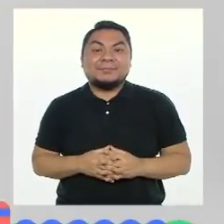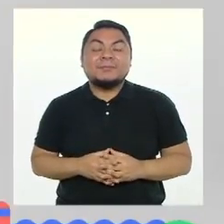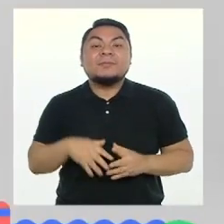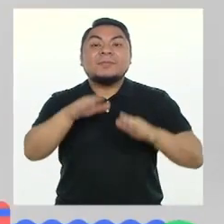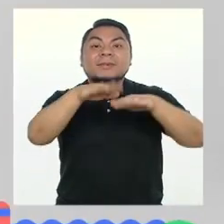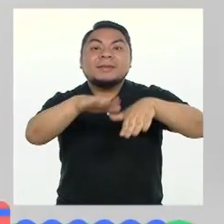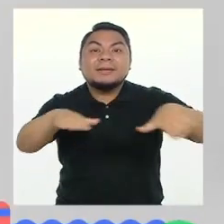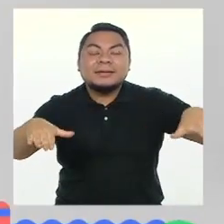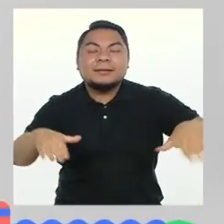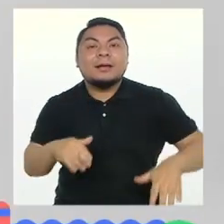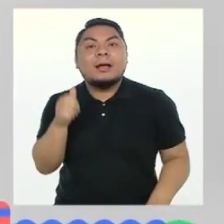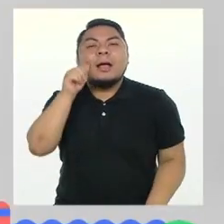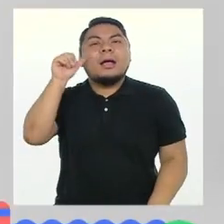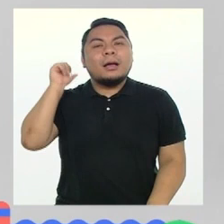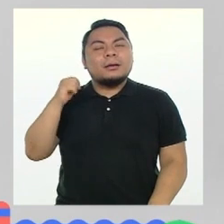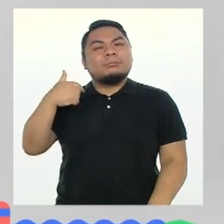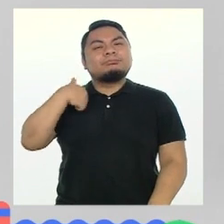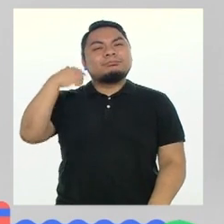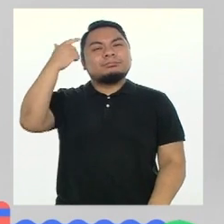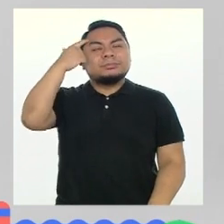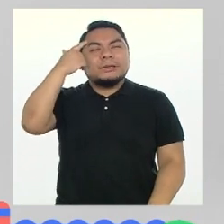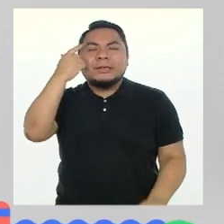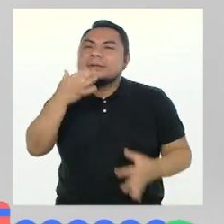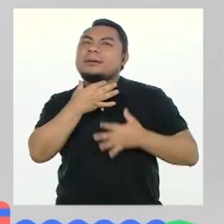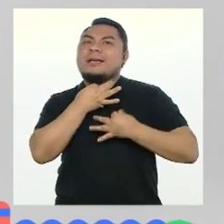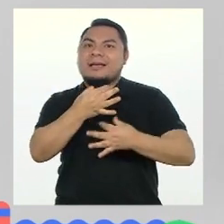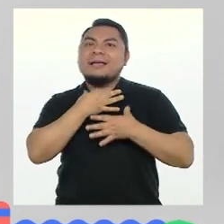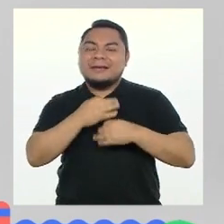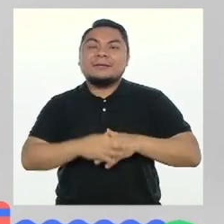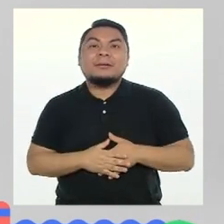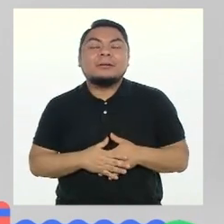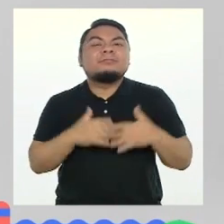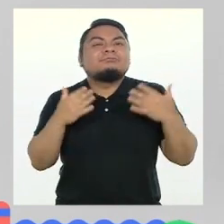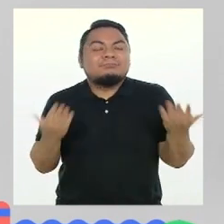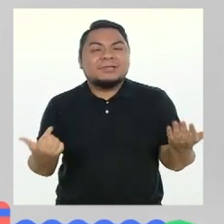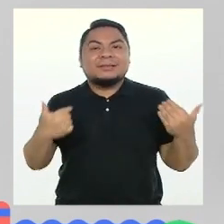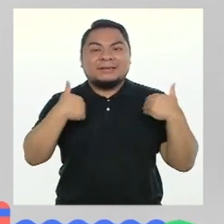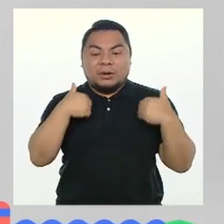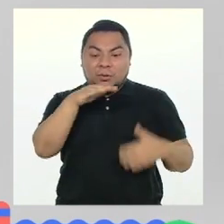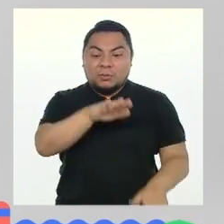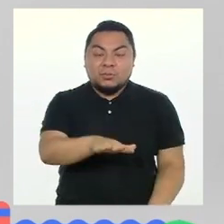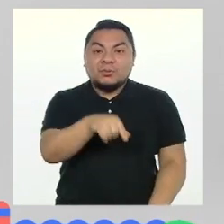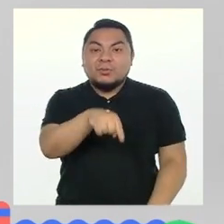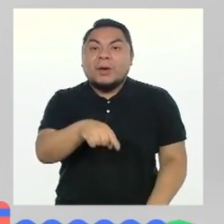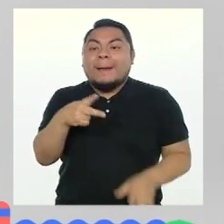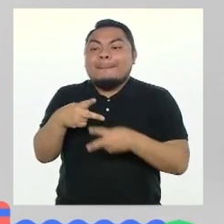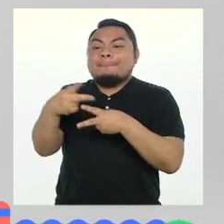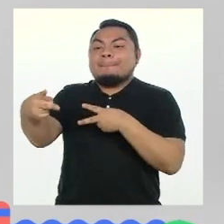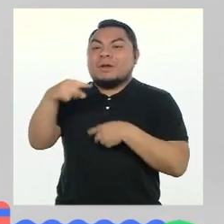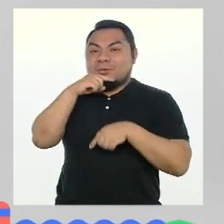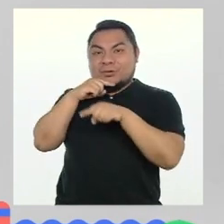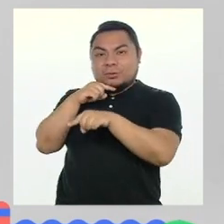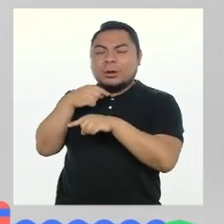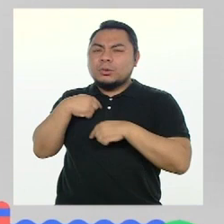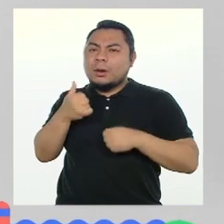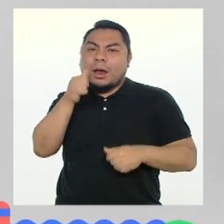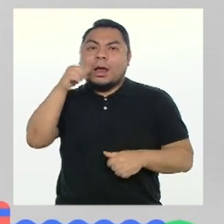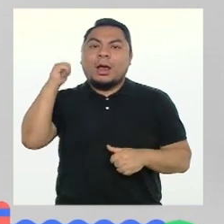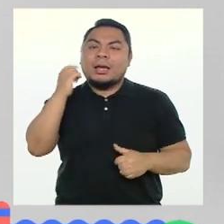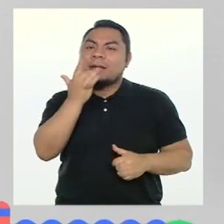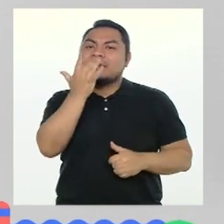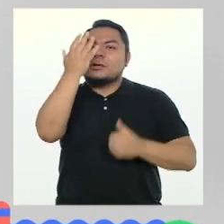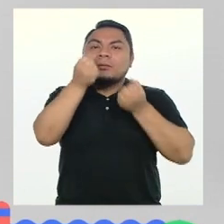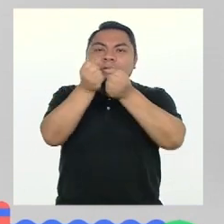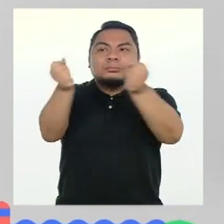Niñas y niños, ayer me pasó algo muy interesante. Resulta que tengo una niña como vecina y ayer la miraba por mi